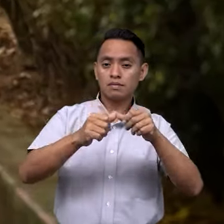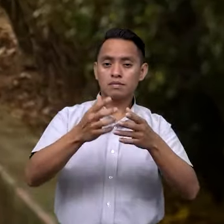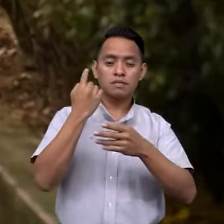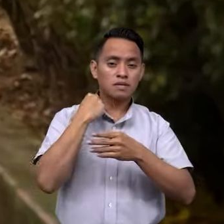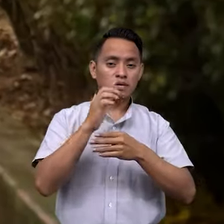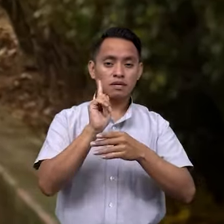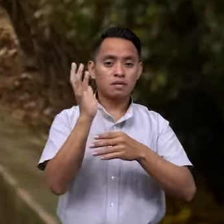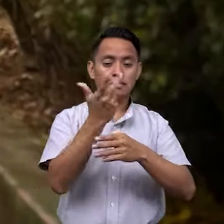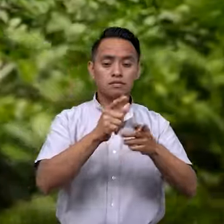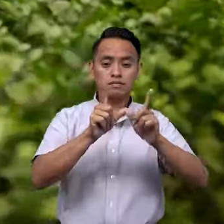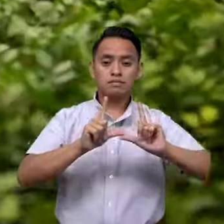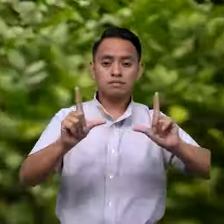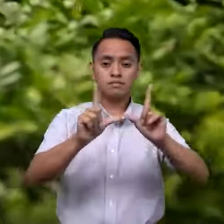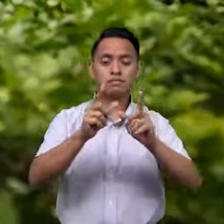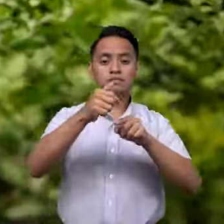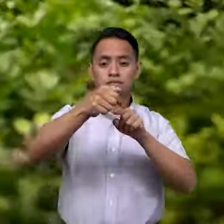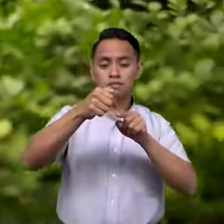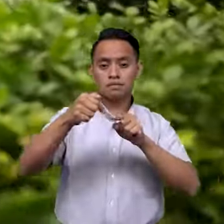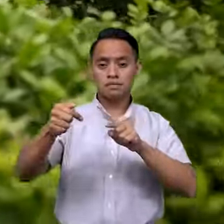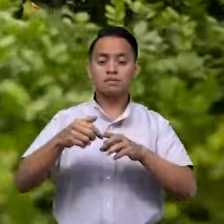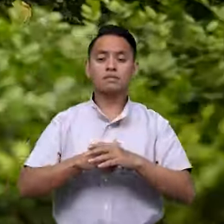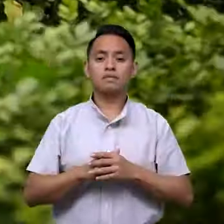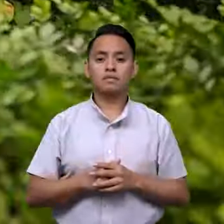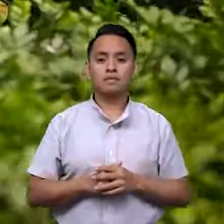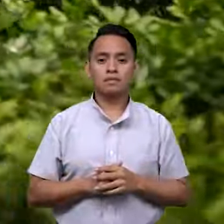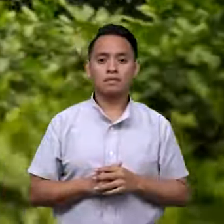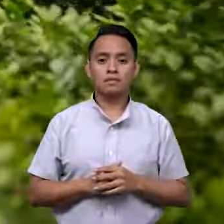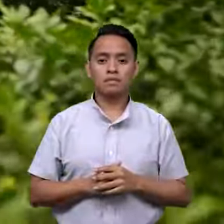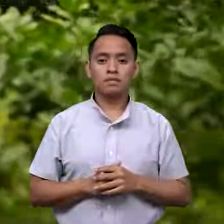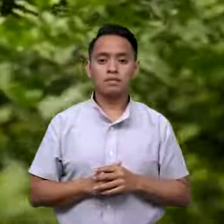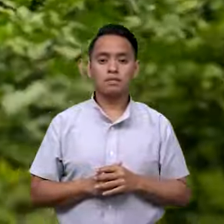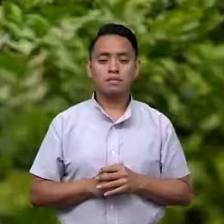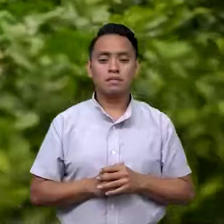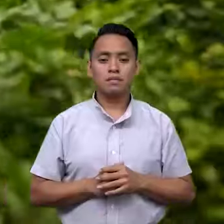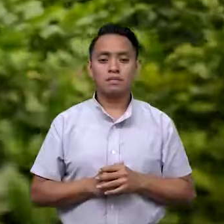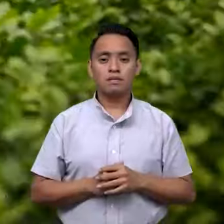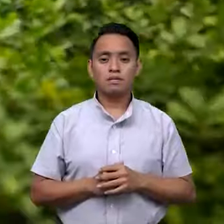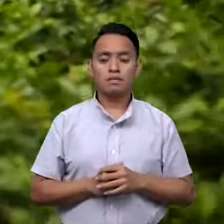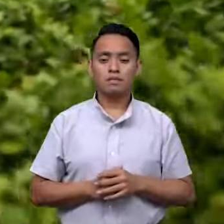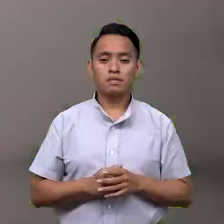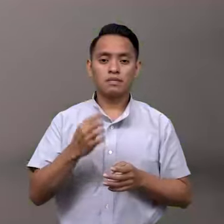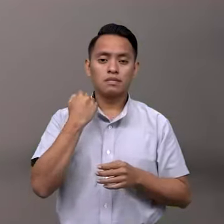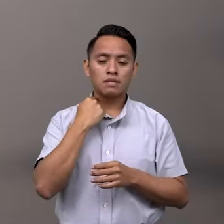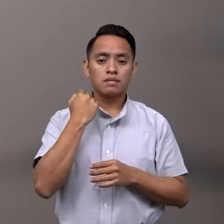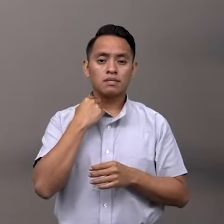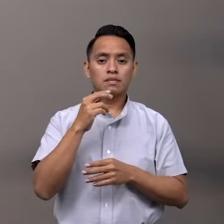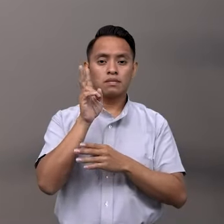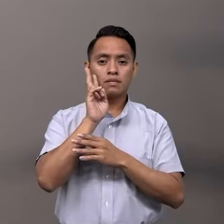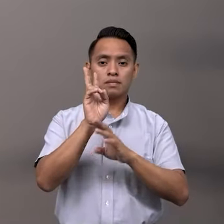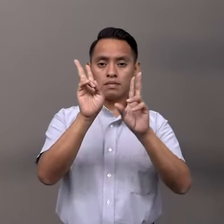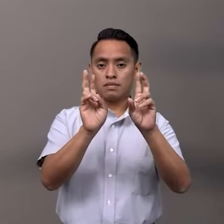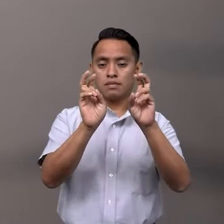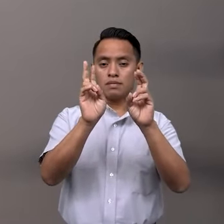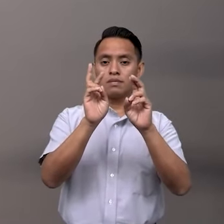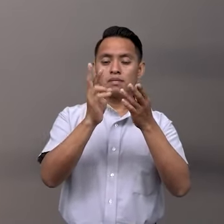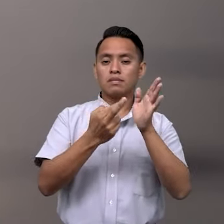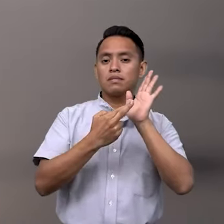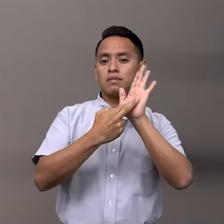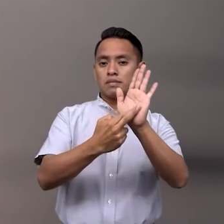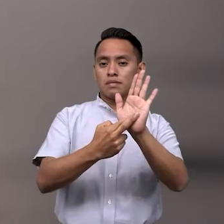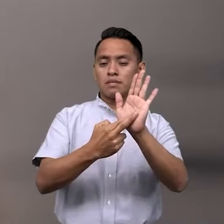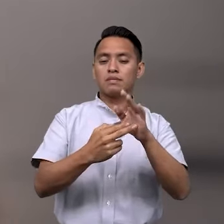los espacios de este municipio. En todas las actividades que se hacen, siempre estamos mirando el tema de gestión de riesgo. Por